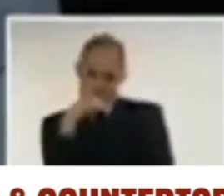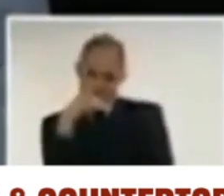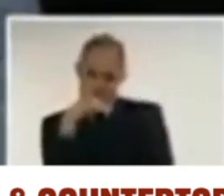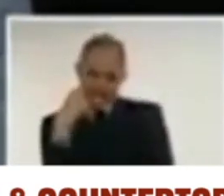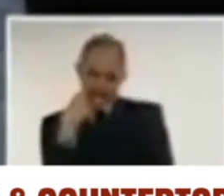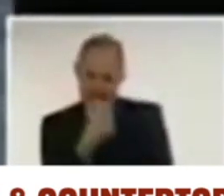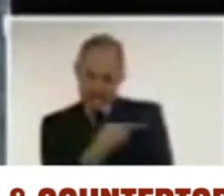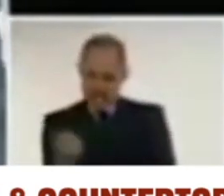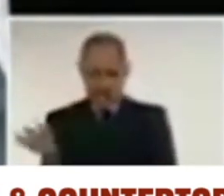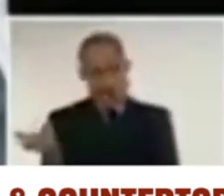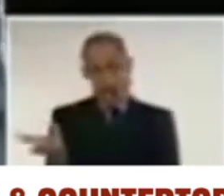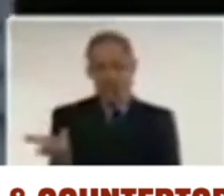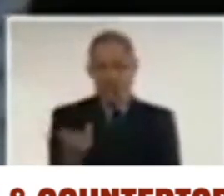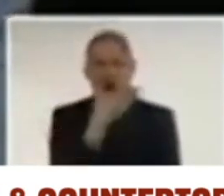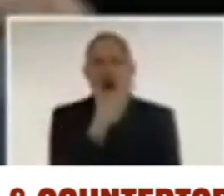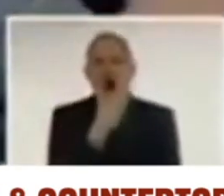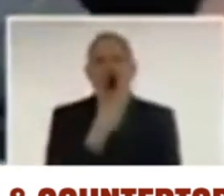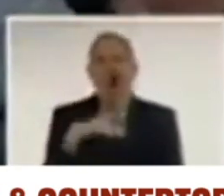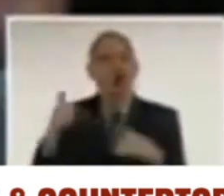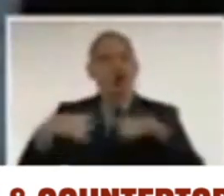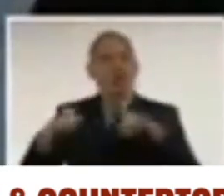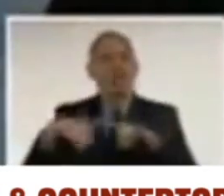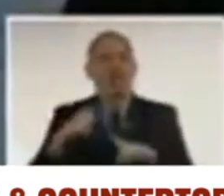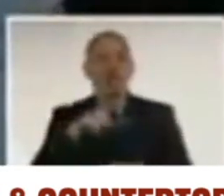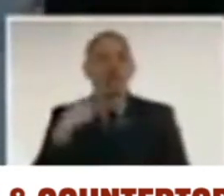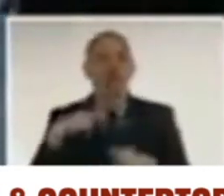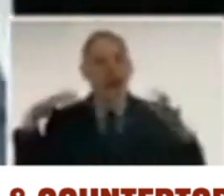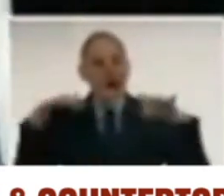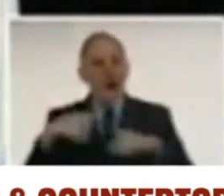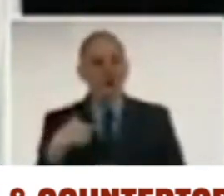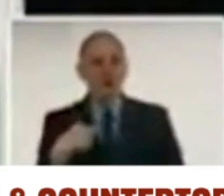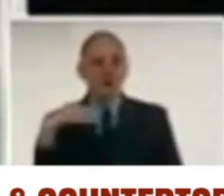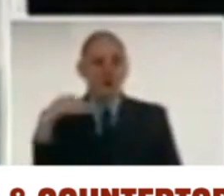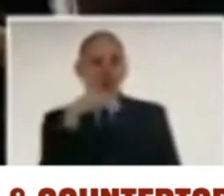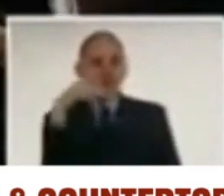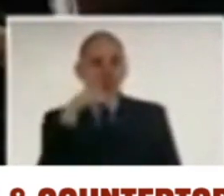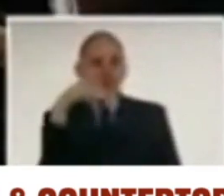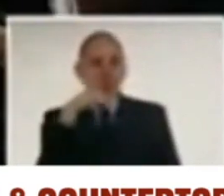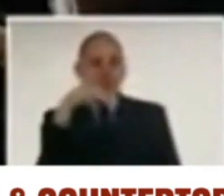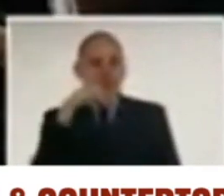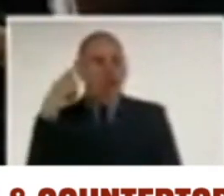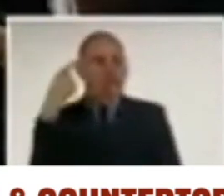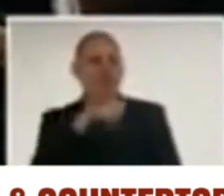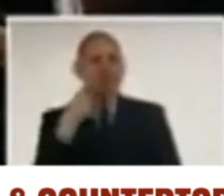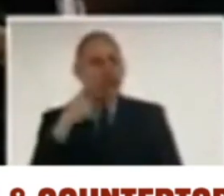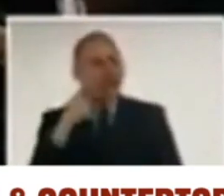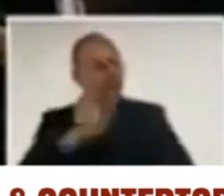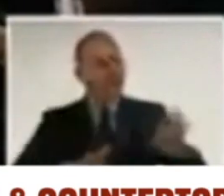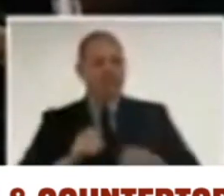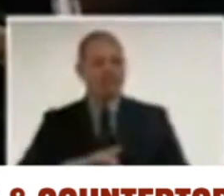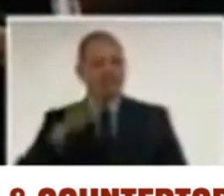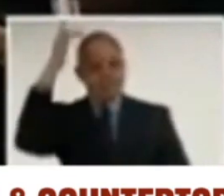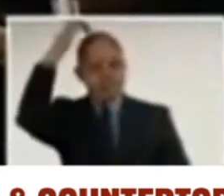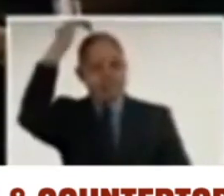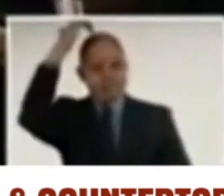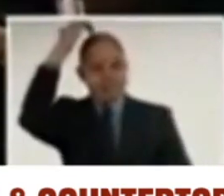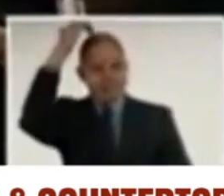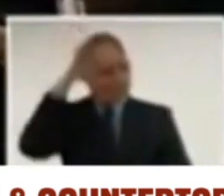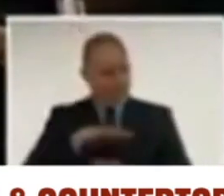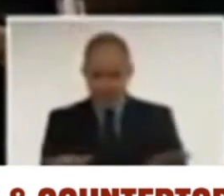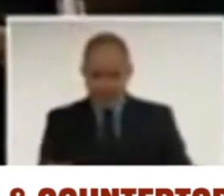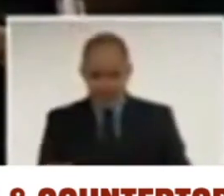a los jóvenes universitarios que son los que más tengo yo pero fíjate pero fíjate Fabio Disculpa que te que te interrumpa